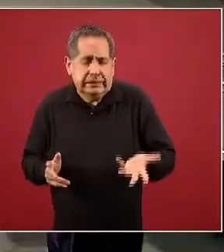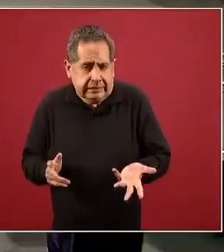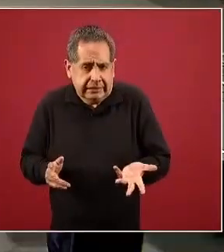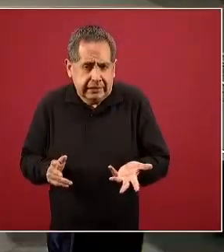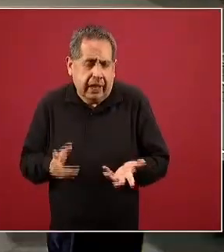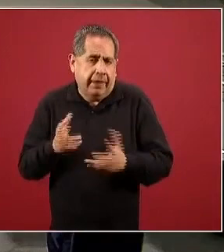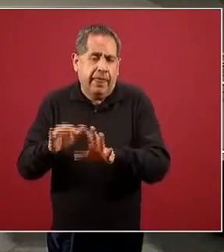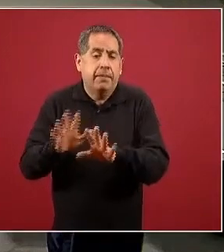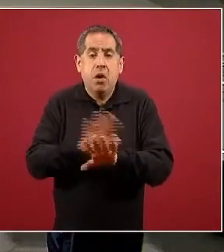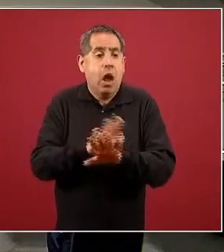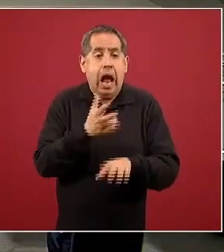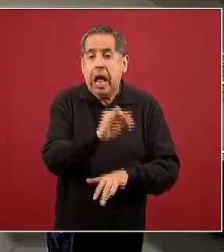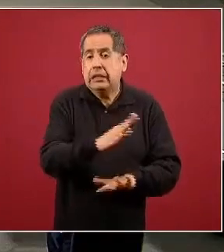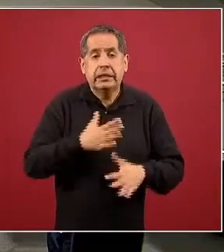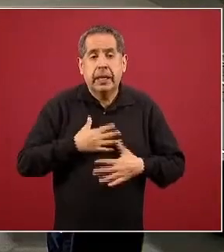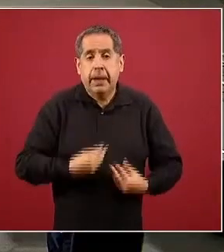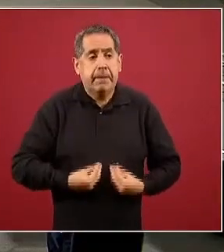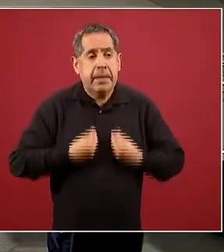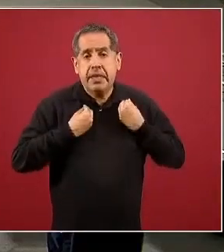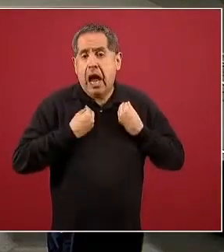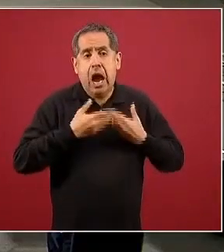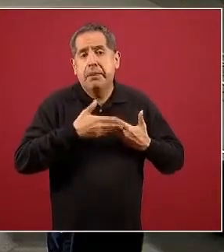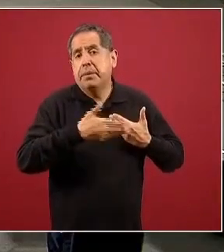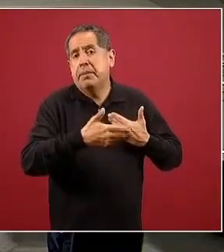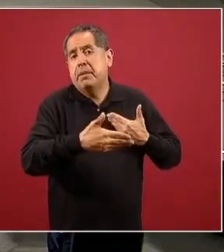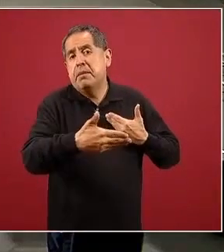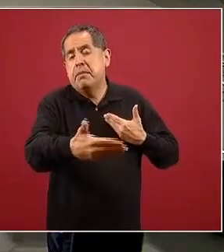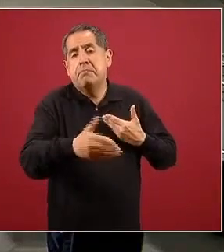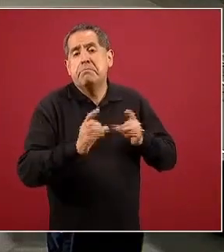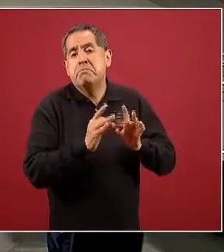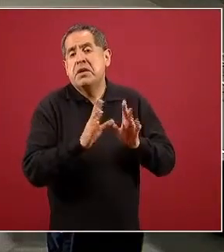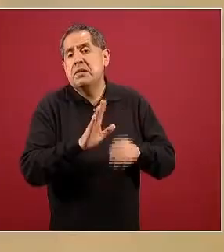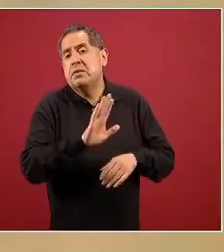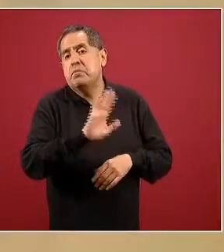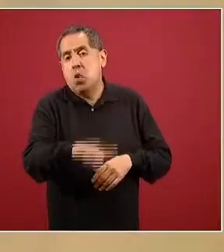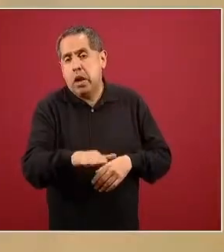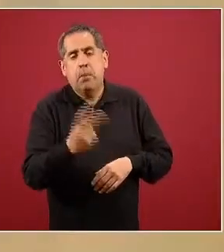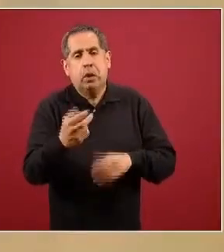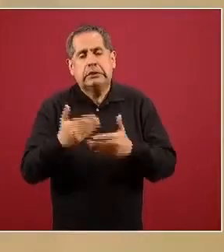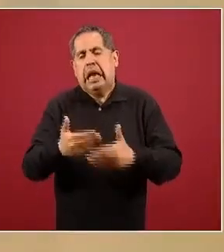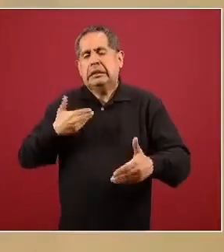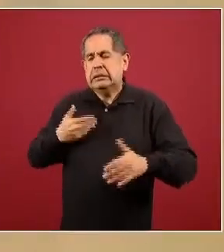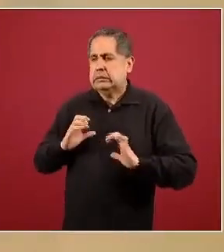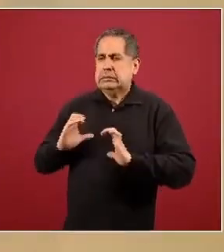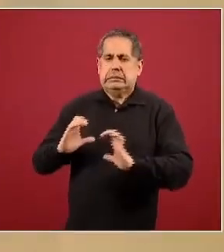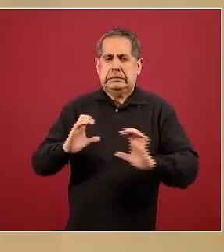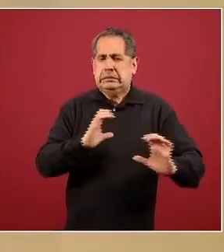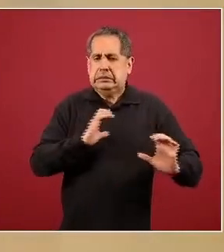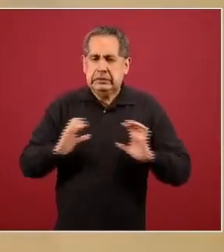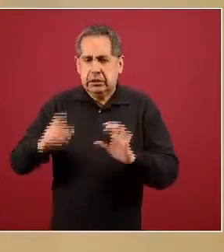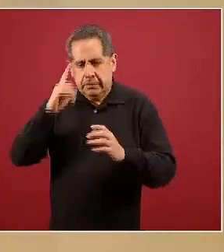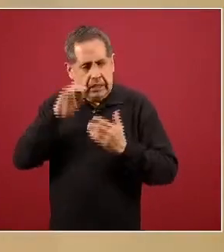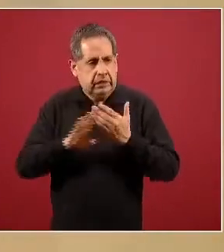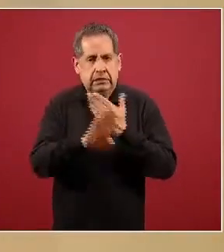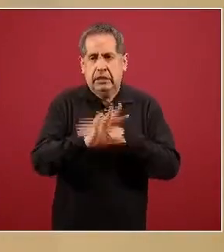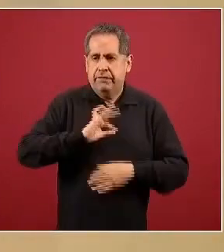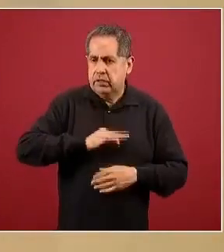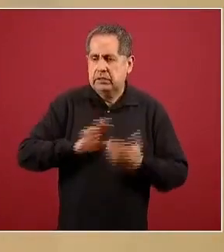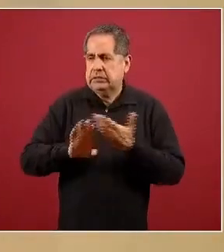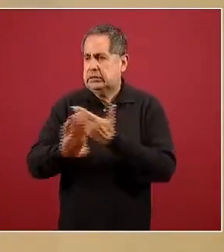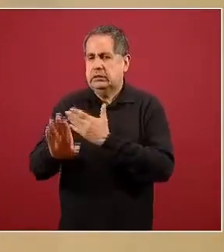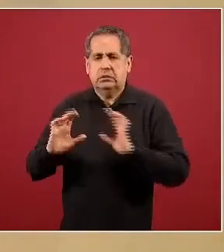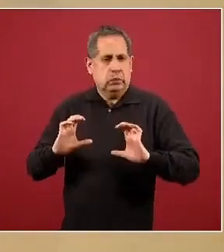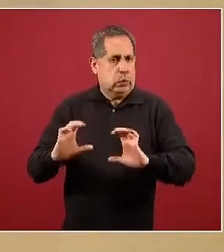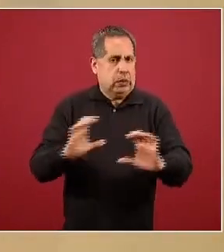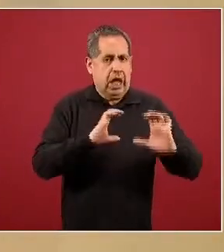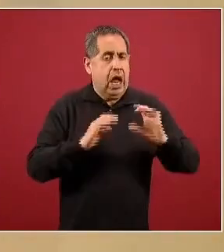Sí, debemos de aceptarlo y debemos de administrarlo. Debemos de evitar en lo posible las infecciones, debemos